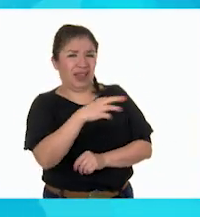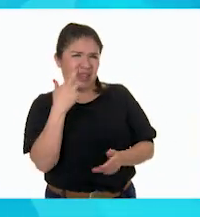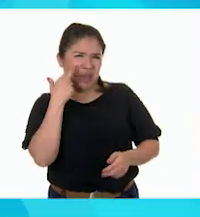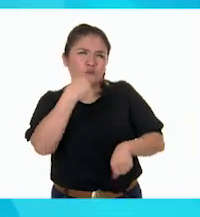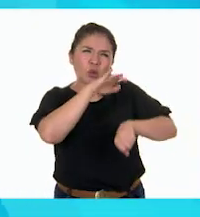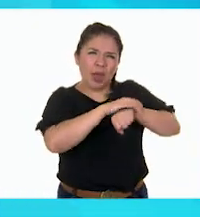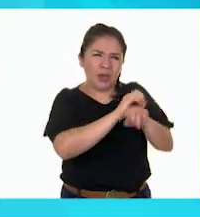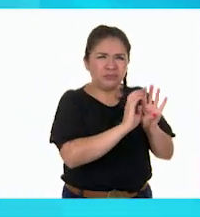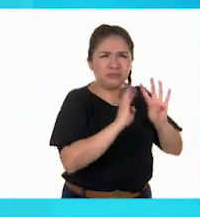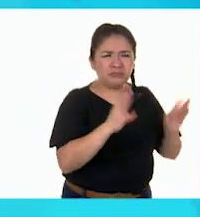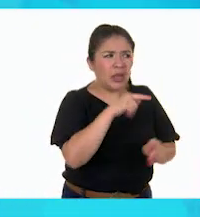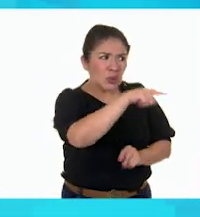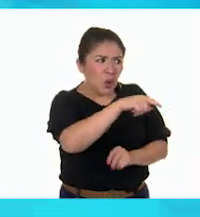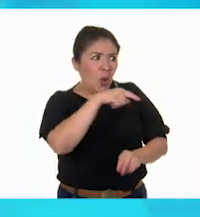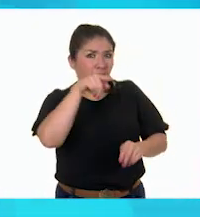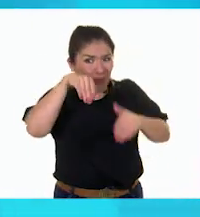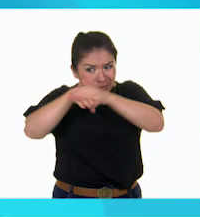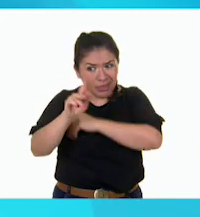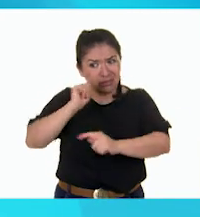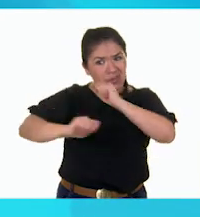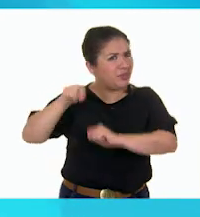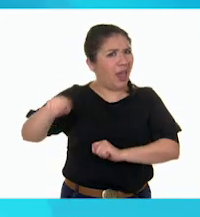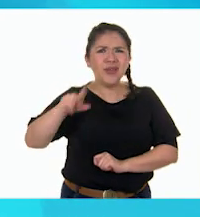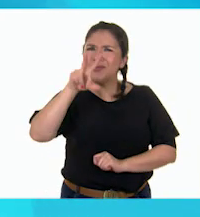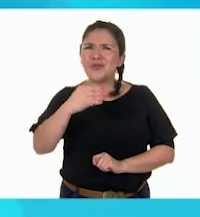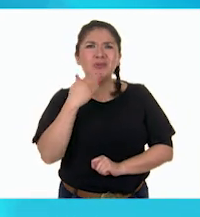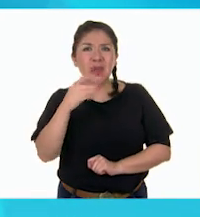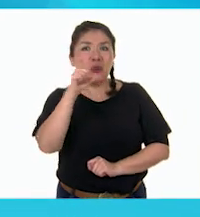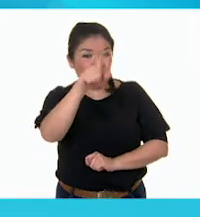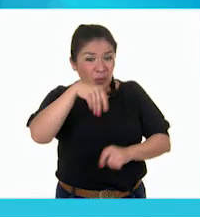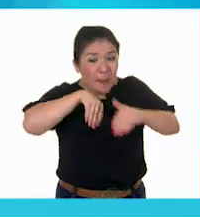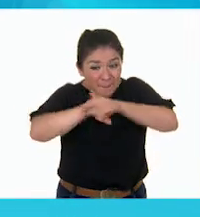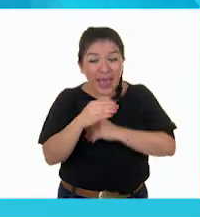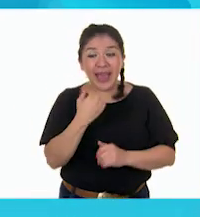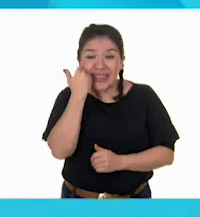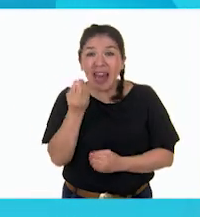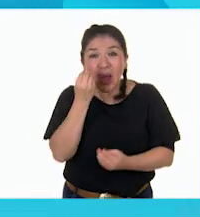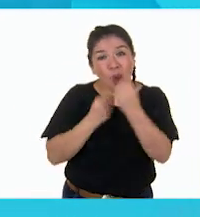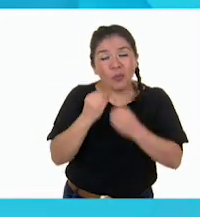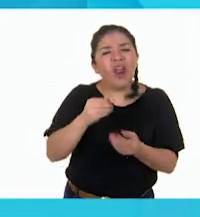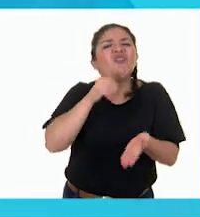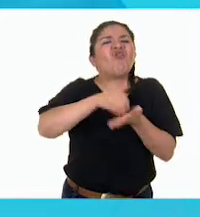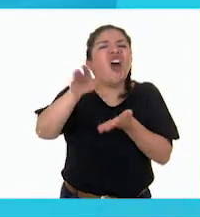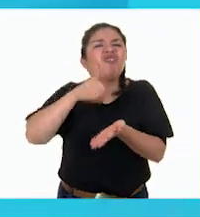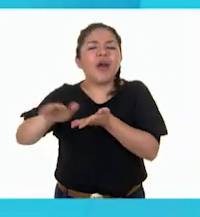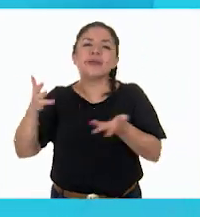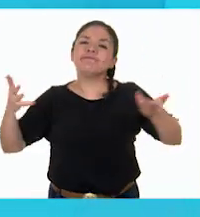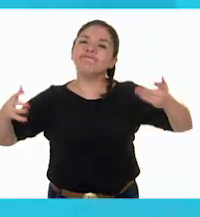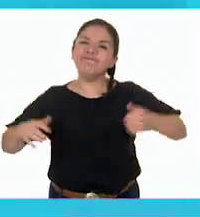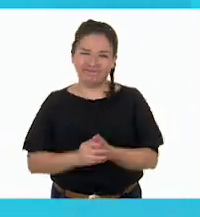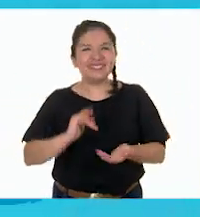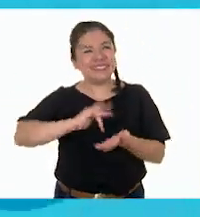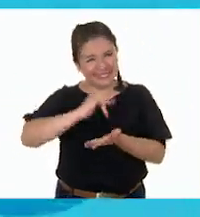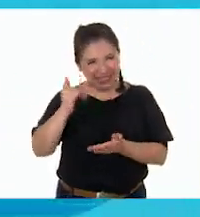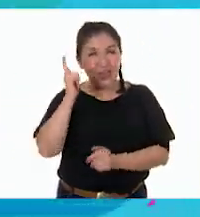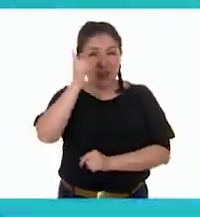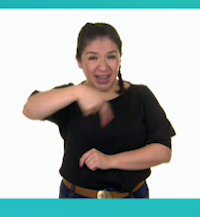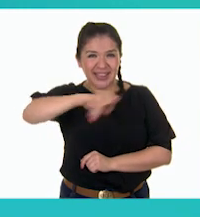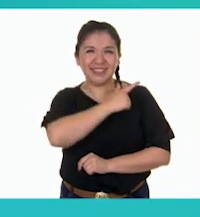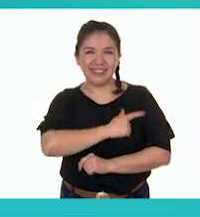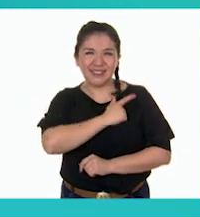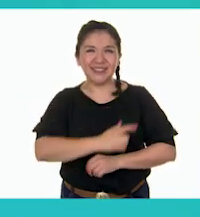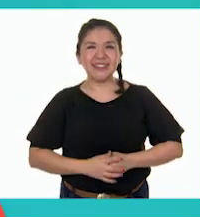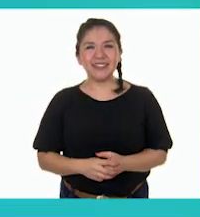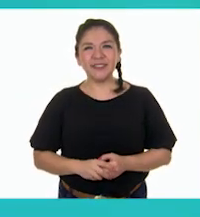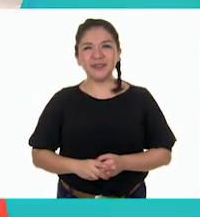ratones: «Nunca jamás volverás a tienda. Cuando quieres empezar a comer, te echan fuera». Muchas gracias, espero les haya